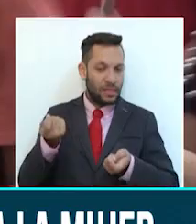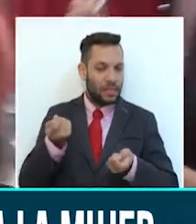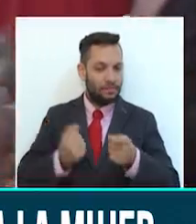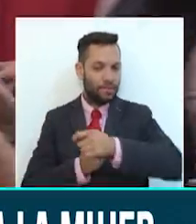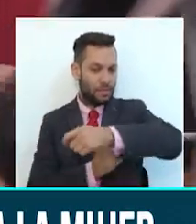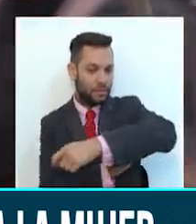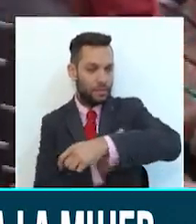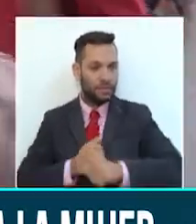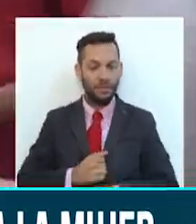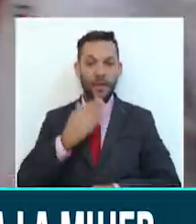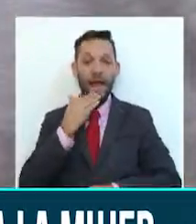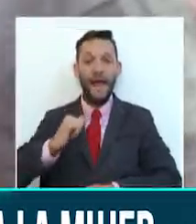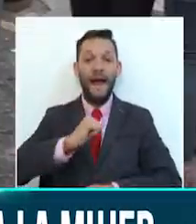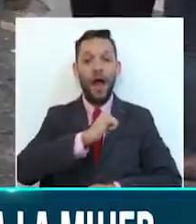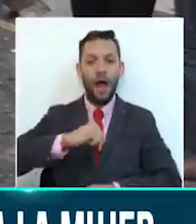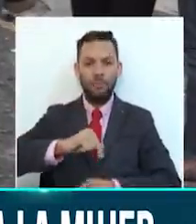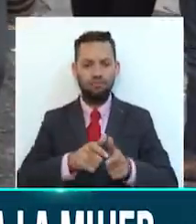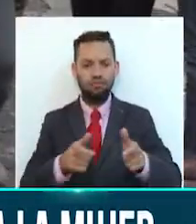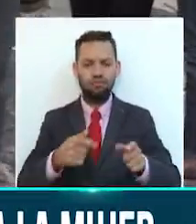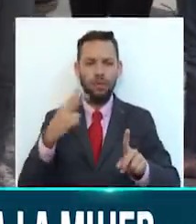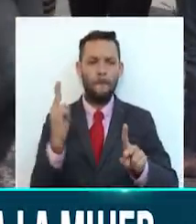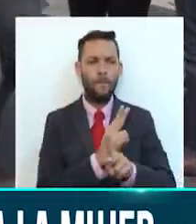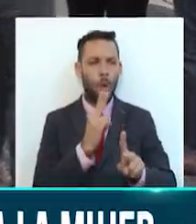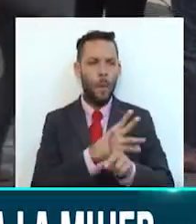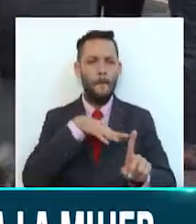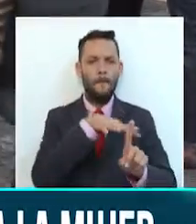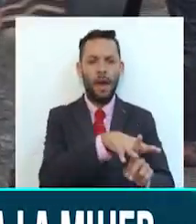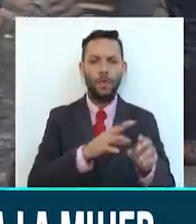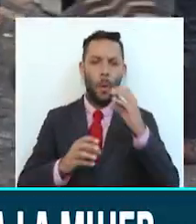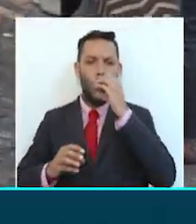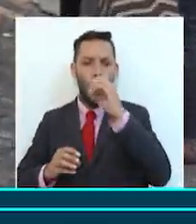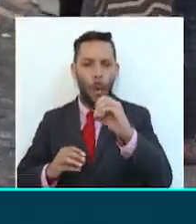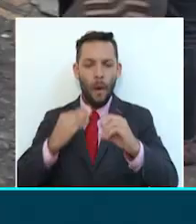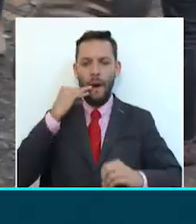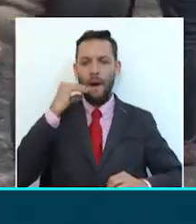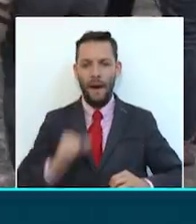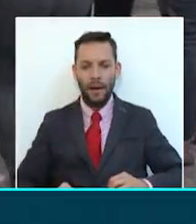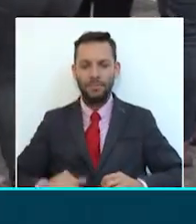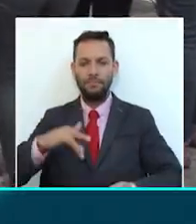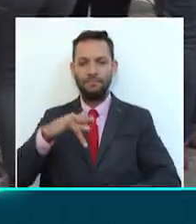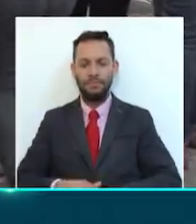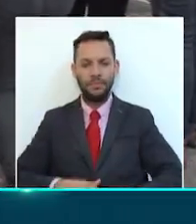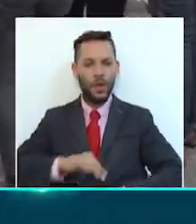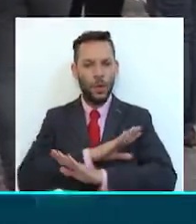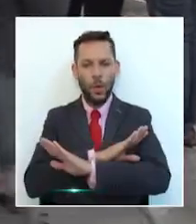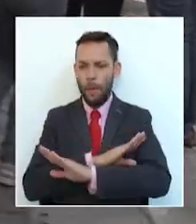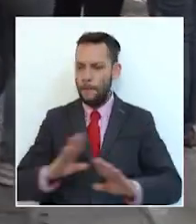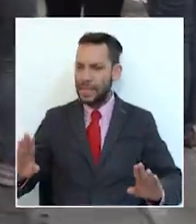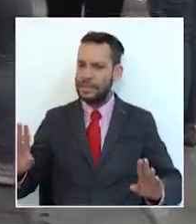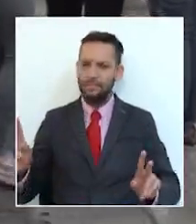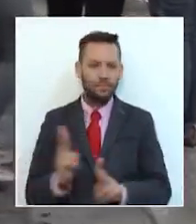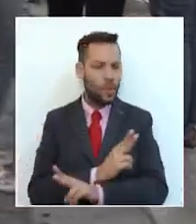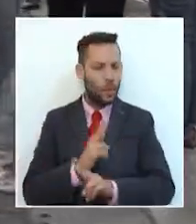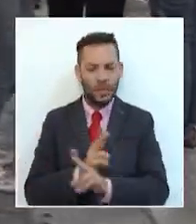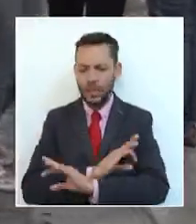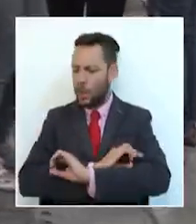hay demasiadas mujeres abusadas. Hombres y mujeres estamos aquí presentes para que no haya más violencias contra la mujer,